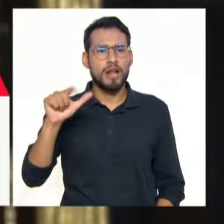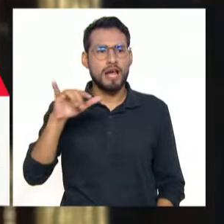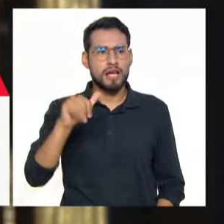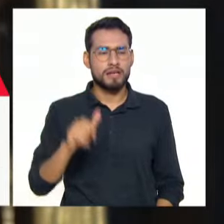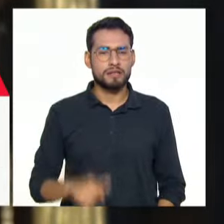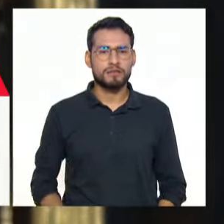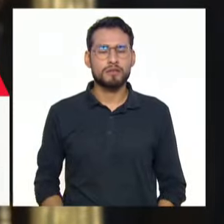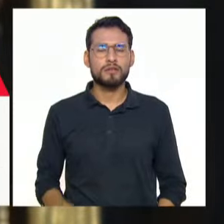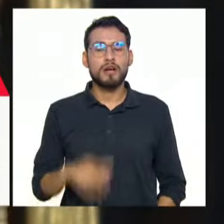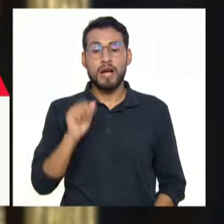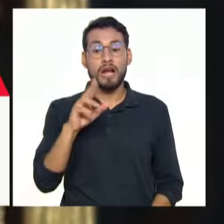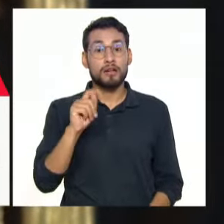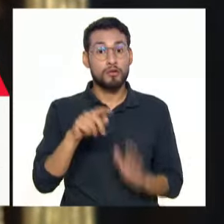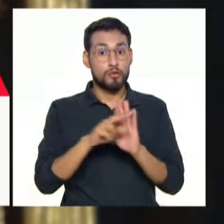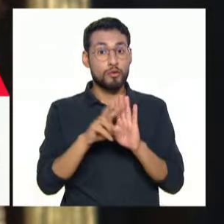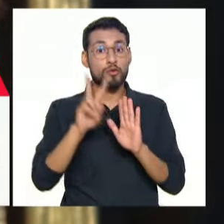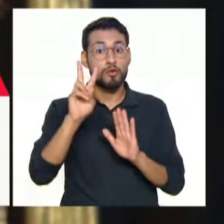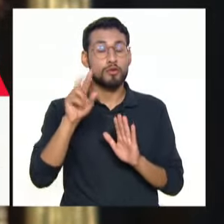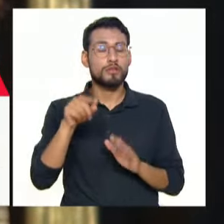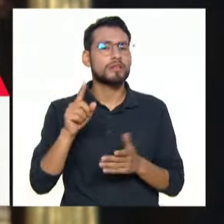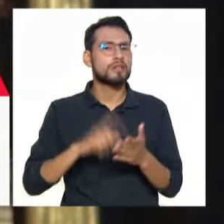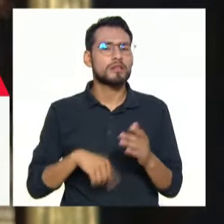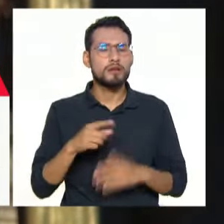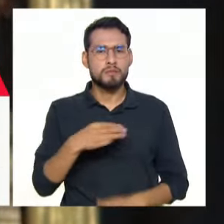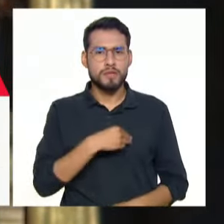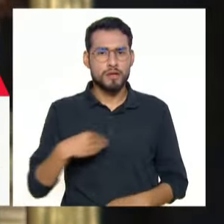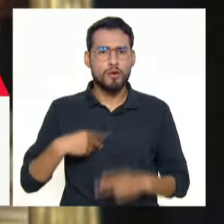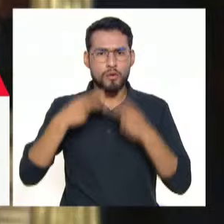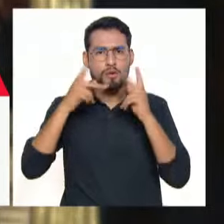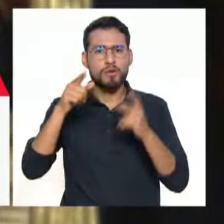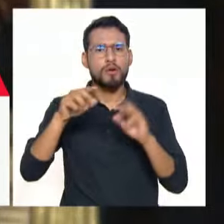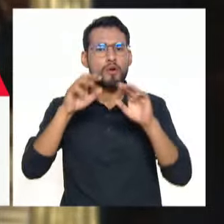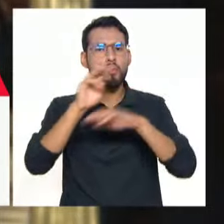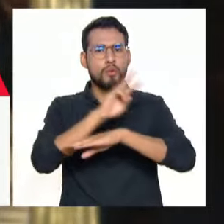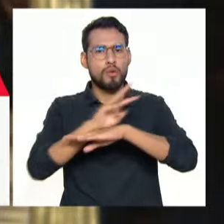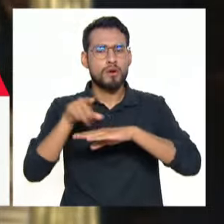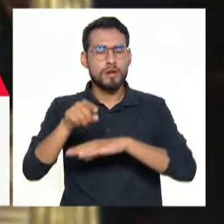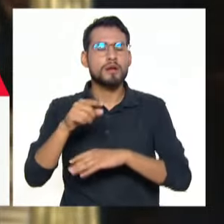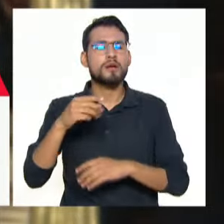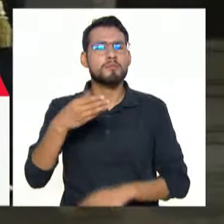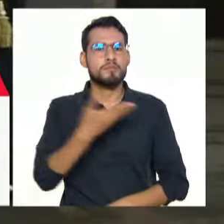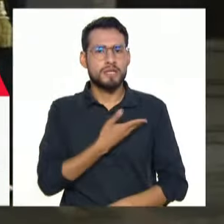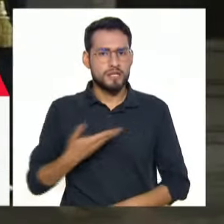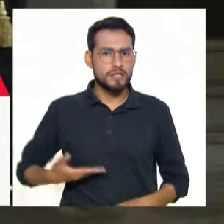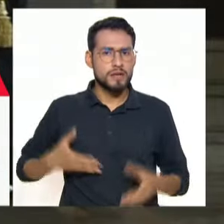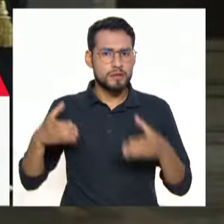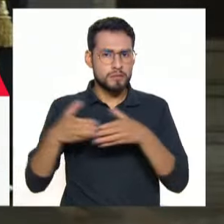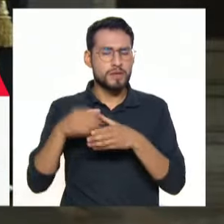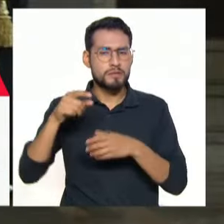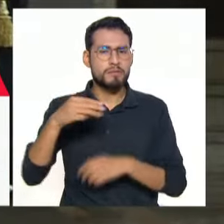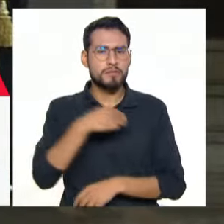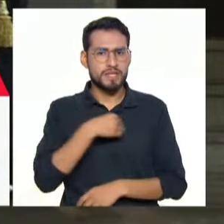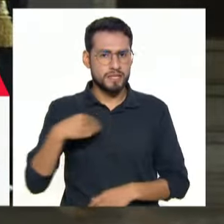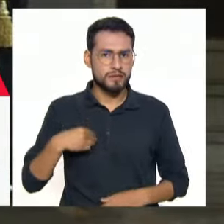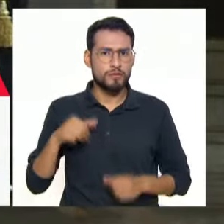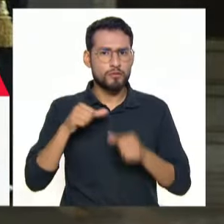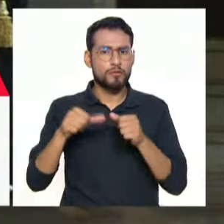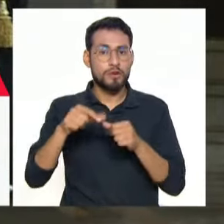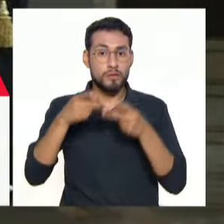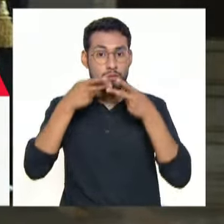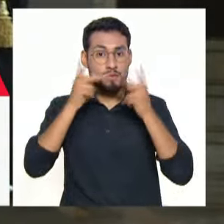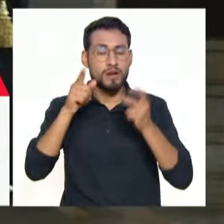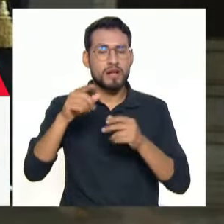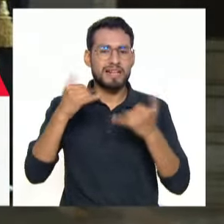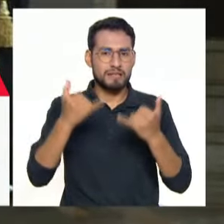Artículo 2, la declaración jurada del ministro nombrado es publicada en la página web de la Presidencia del Consejo de Ministros en la misma fecha de publicación